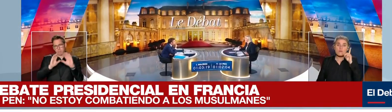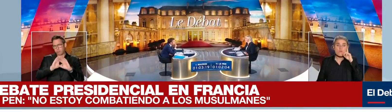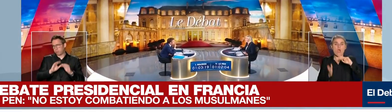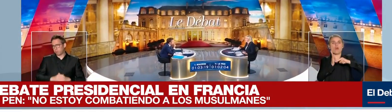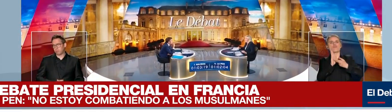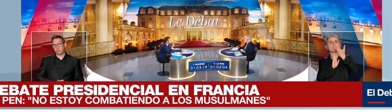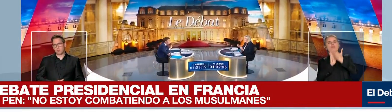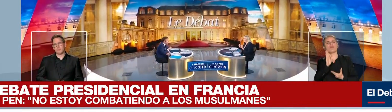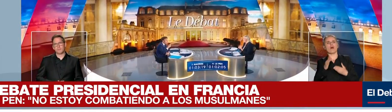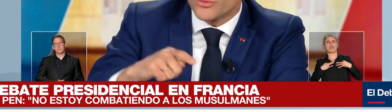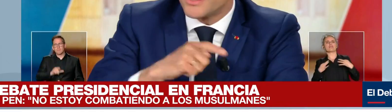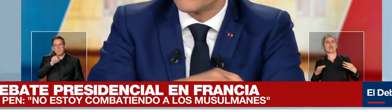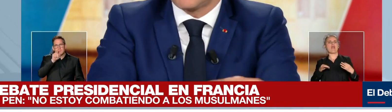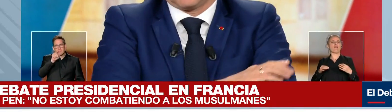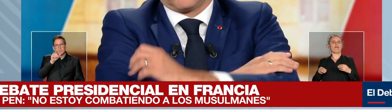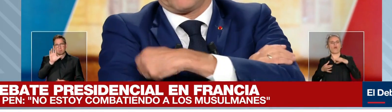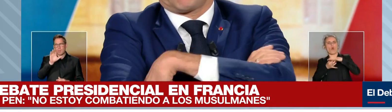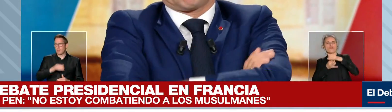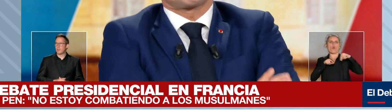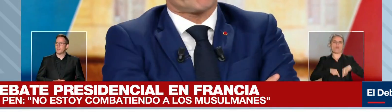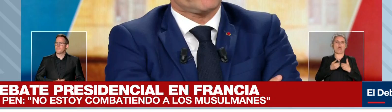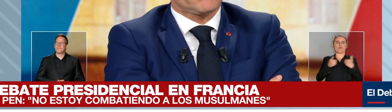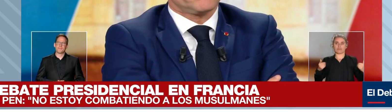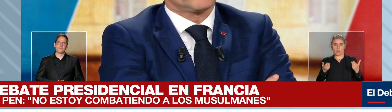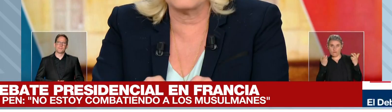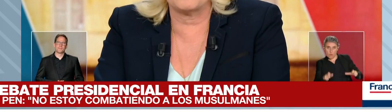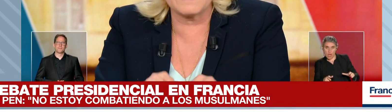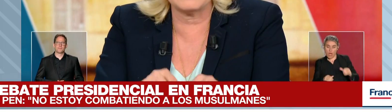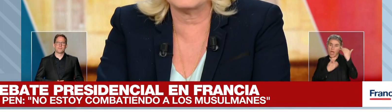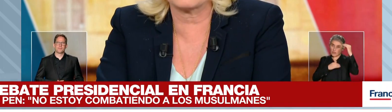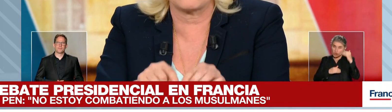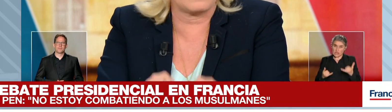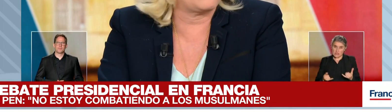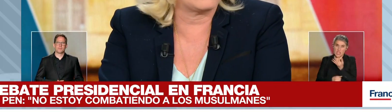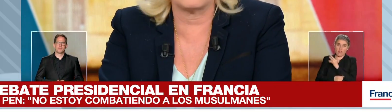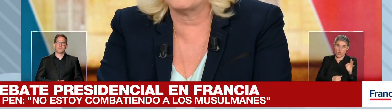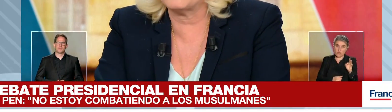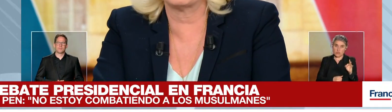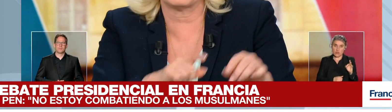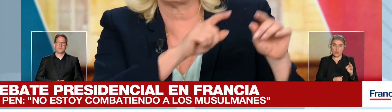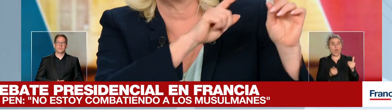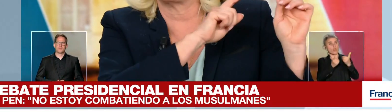porque alguien que no firma la Carta pero de la Laicidad y que es extranjero en nuestro territorio, si esa persona se